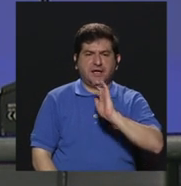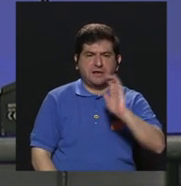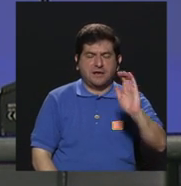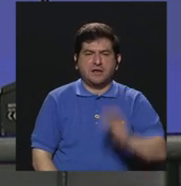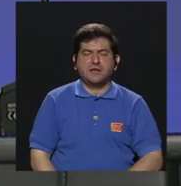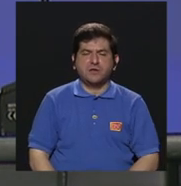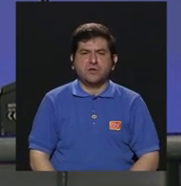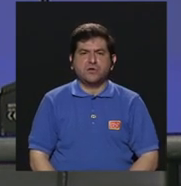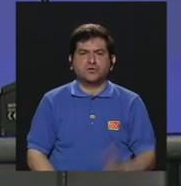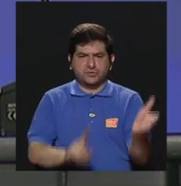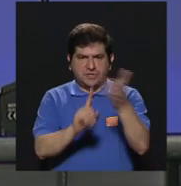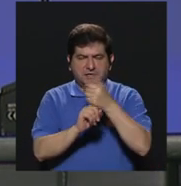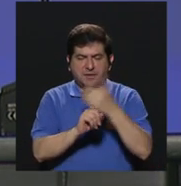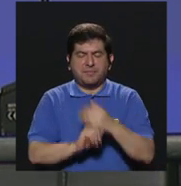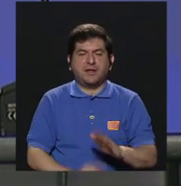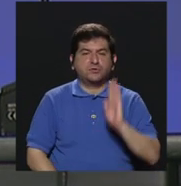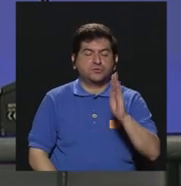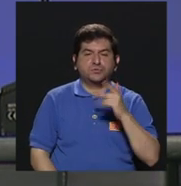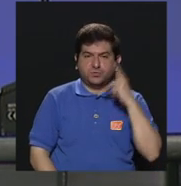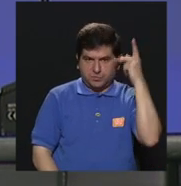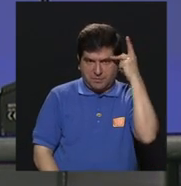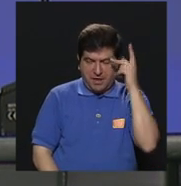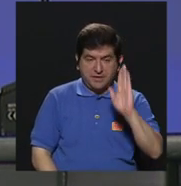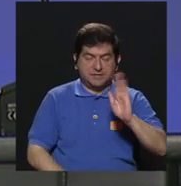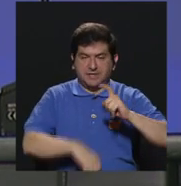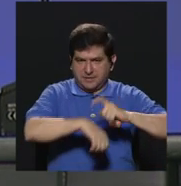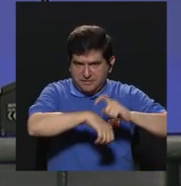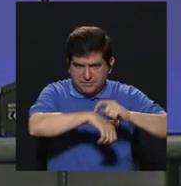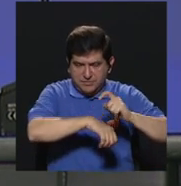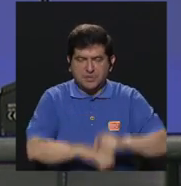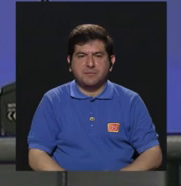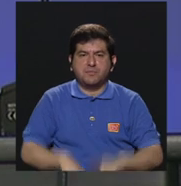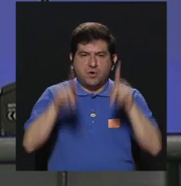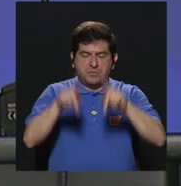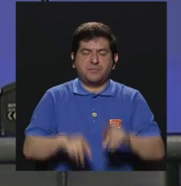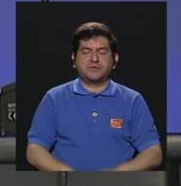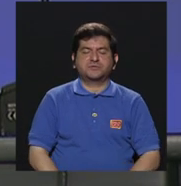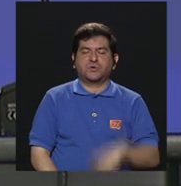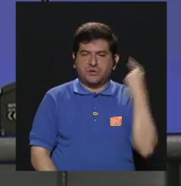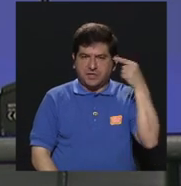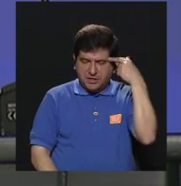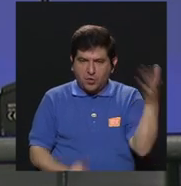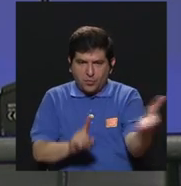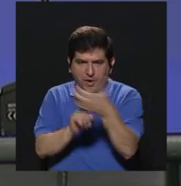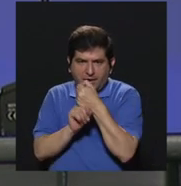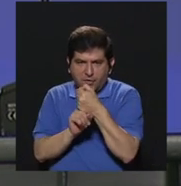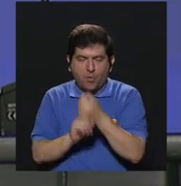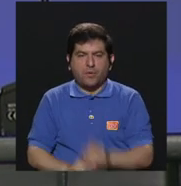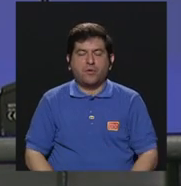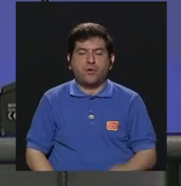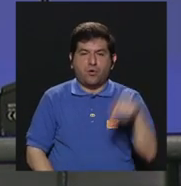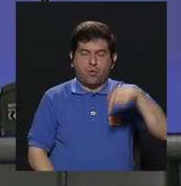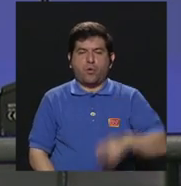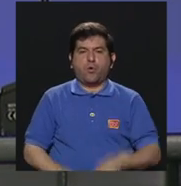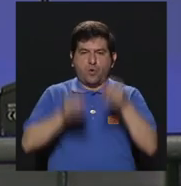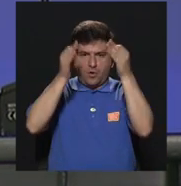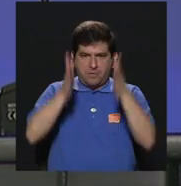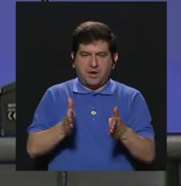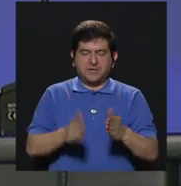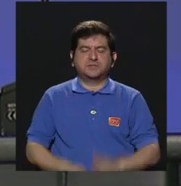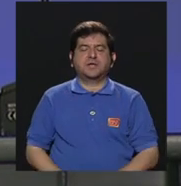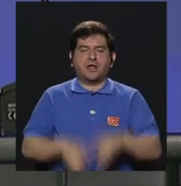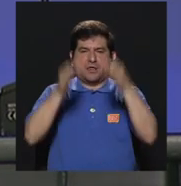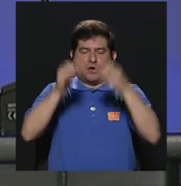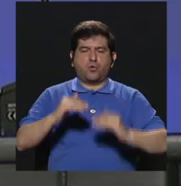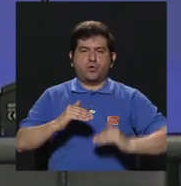niños secuestrados en aquella época por agentes del Estado, es magistrada de la Corte